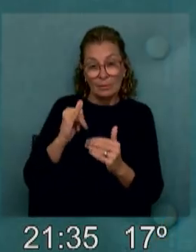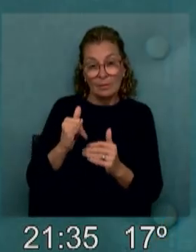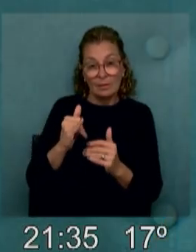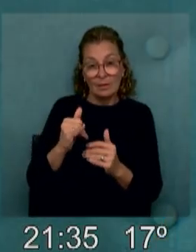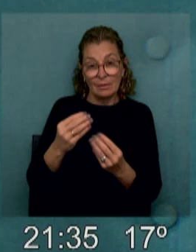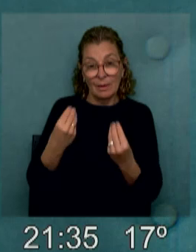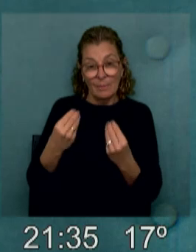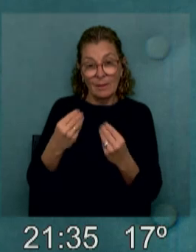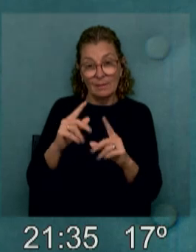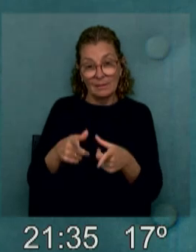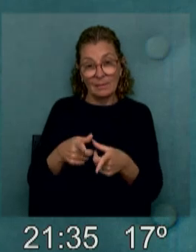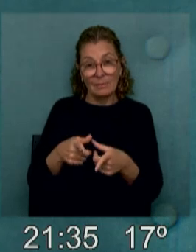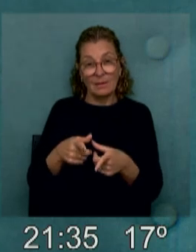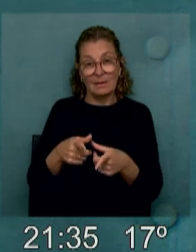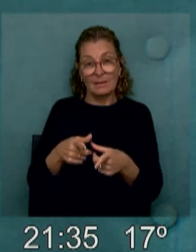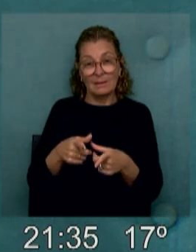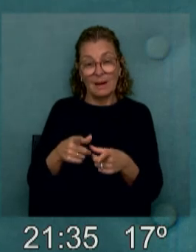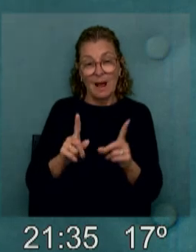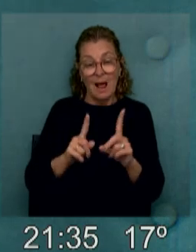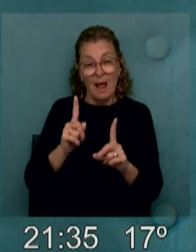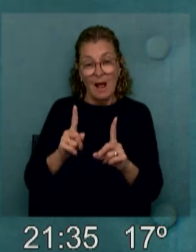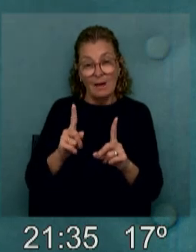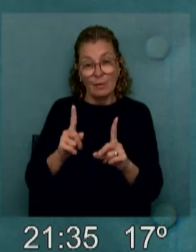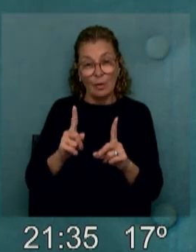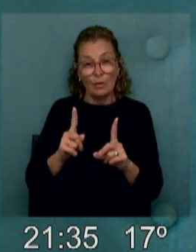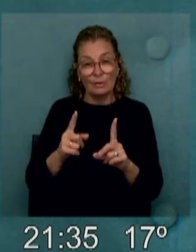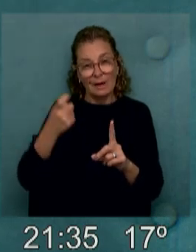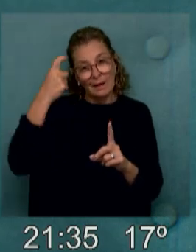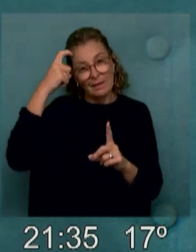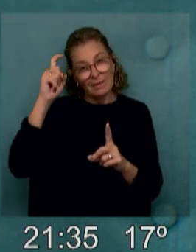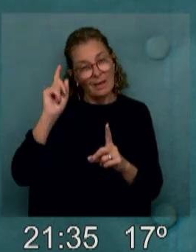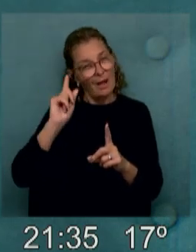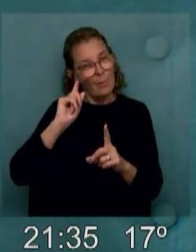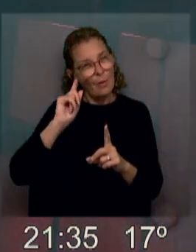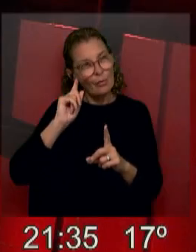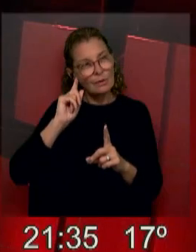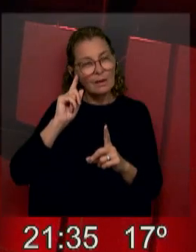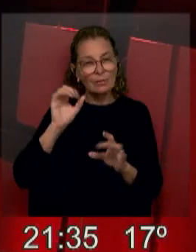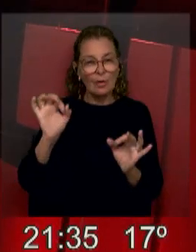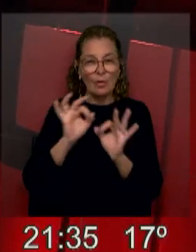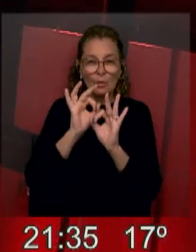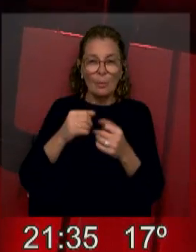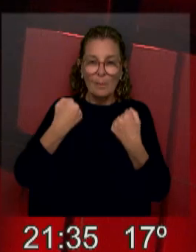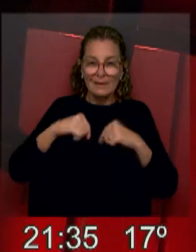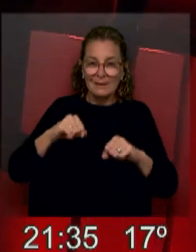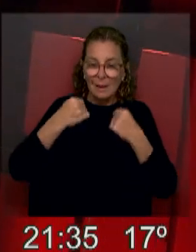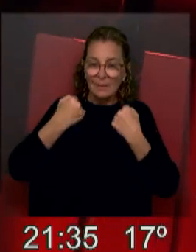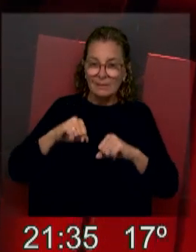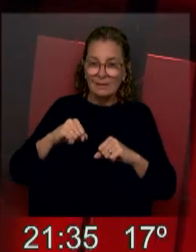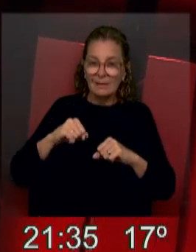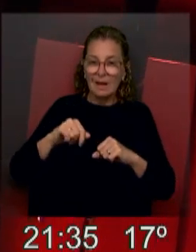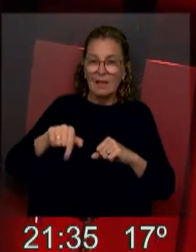pasa también. Es lo que pasa. ¿Tenés alguna idea sonando? La banda la practica un par de veces en la